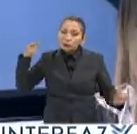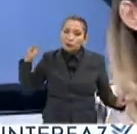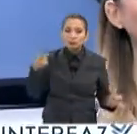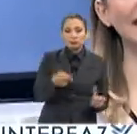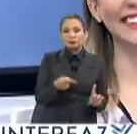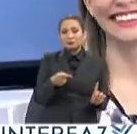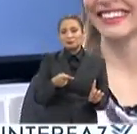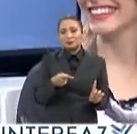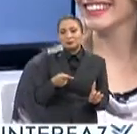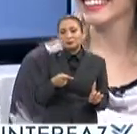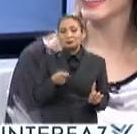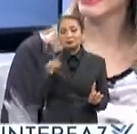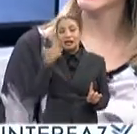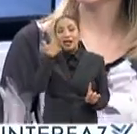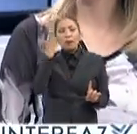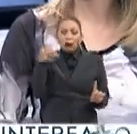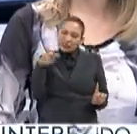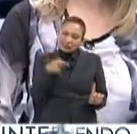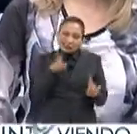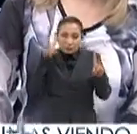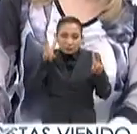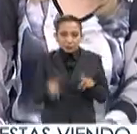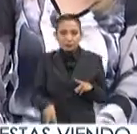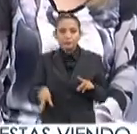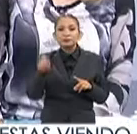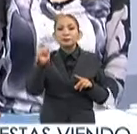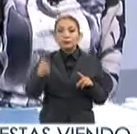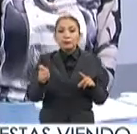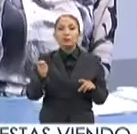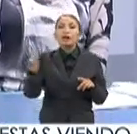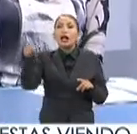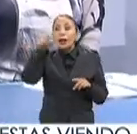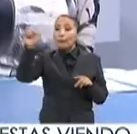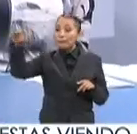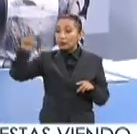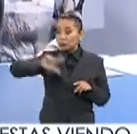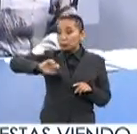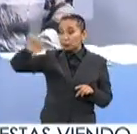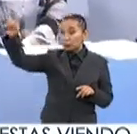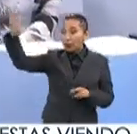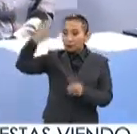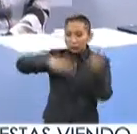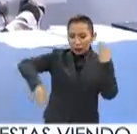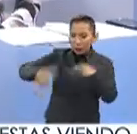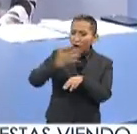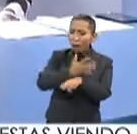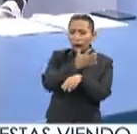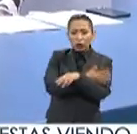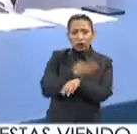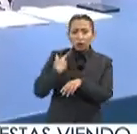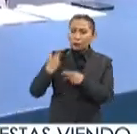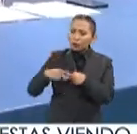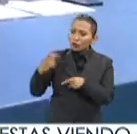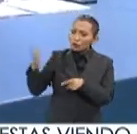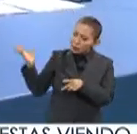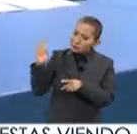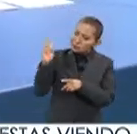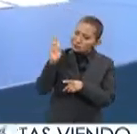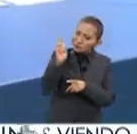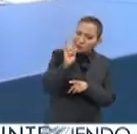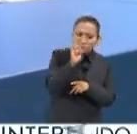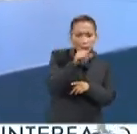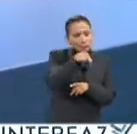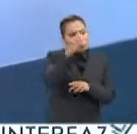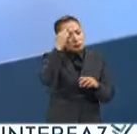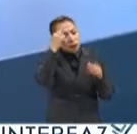años tampoco. Sí, nos tratamos de enfocar realmente en esto, que los profesionales vengan acompañados del usuario final y